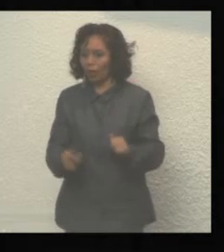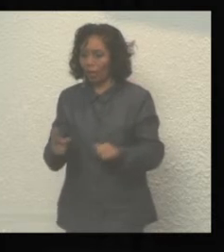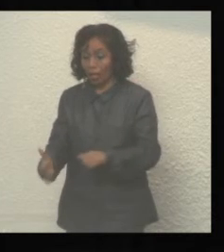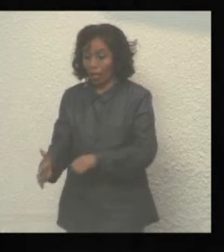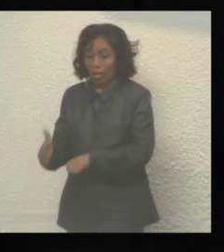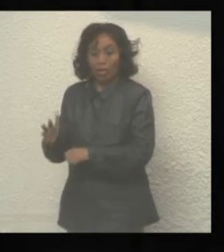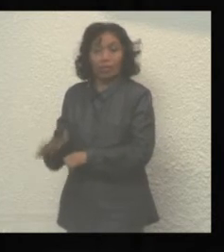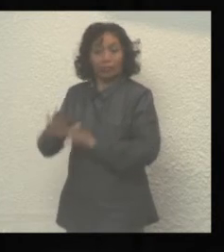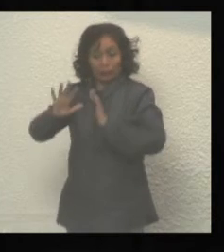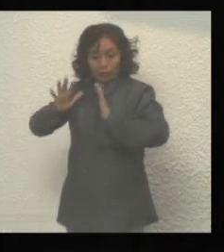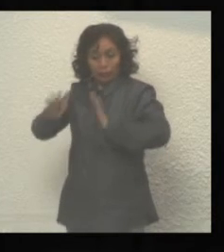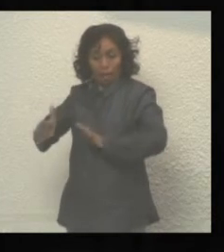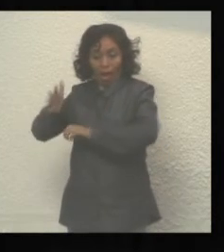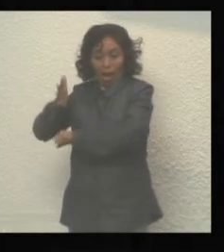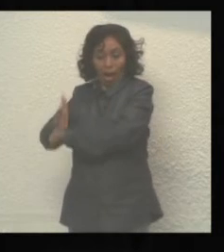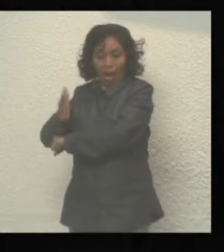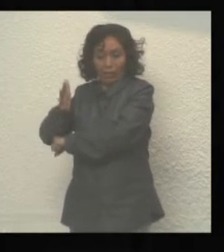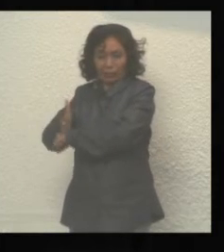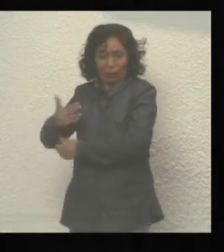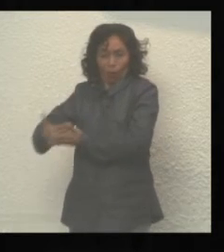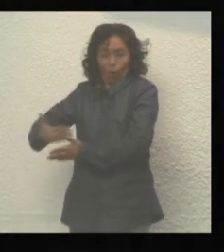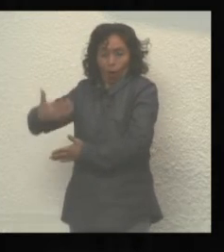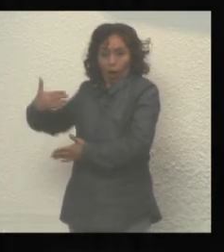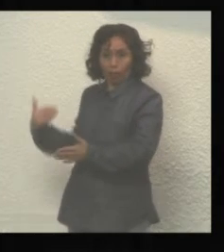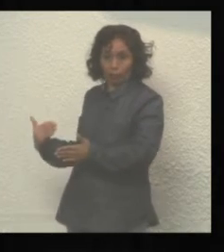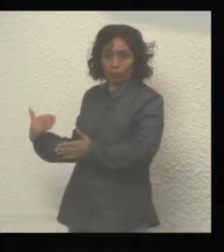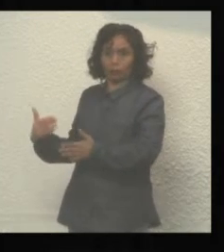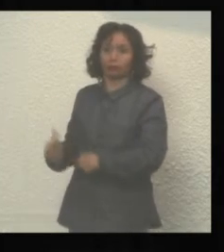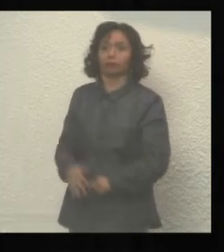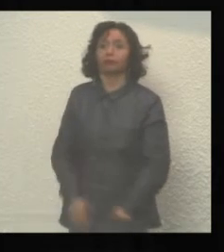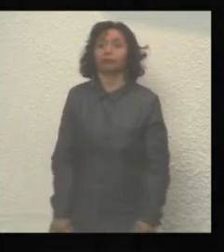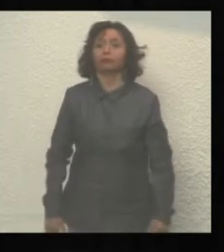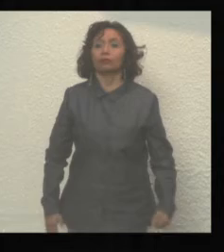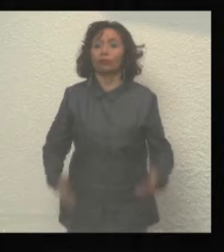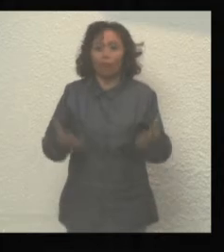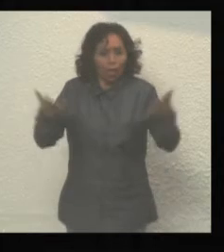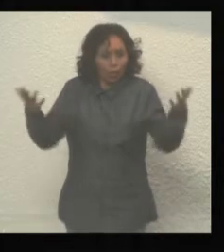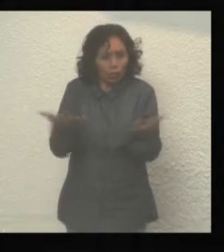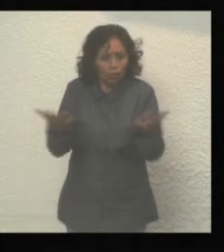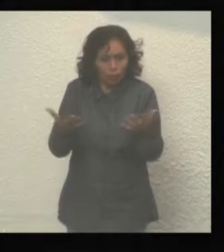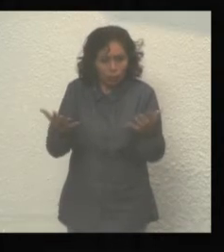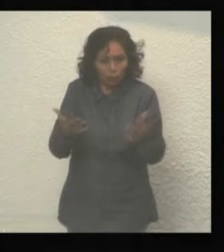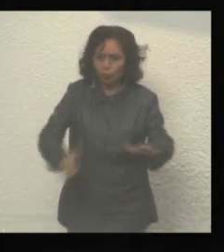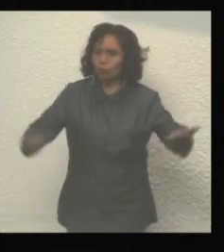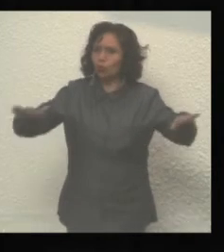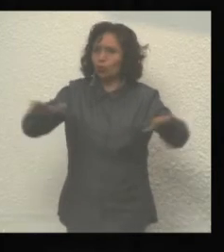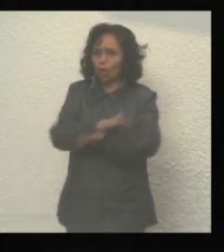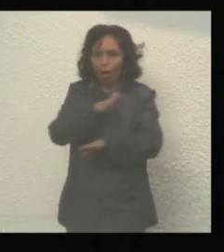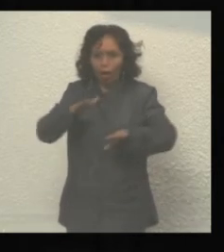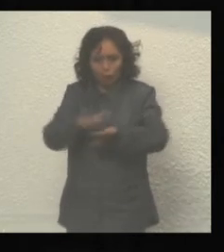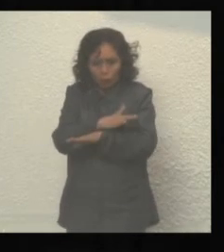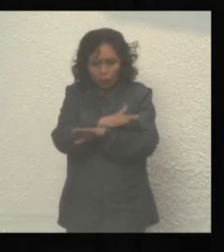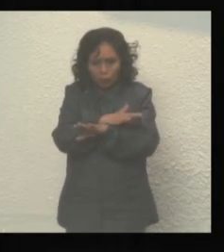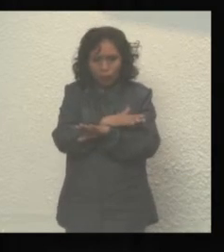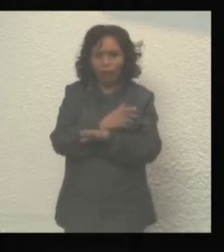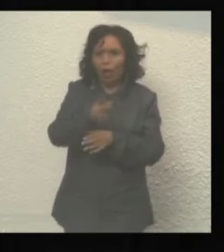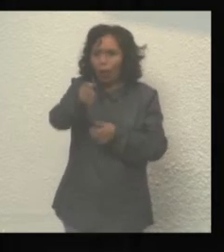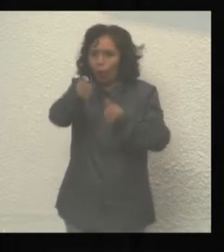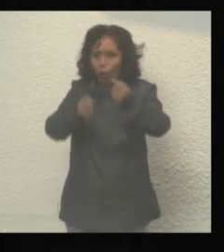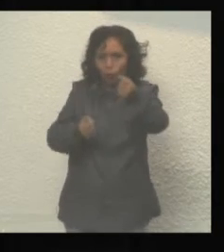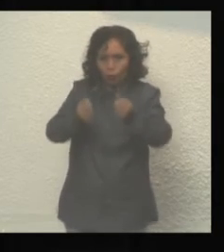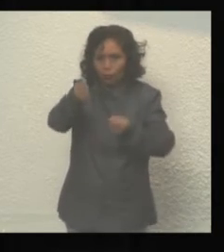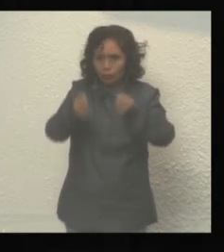impunidad y el latrocinio que existía. Hicimos una reestructuración administrativa para asegurar que el Estado